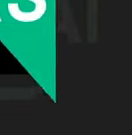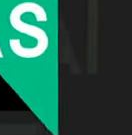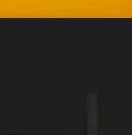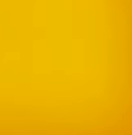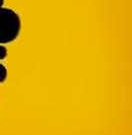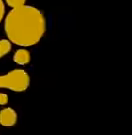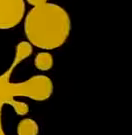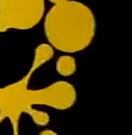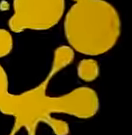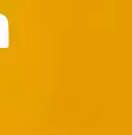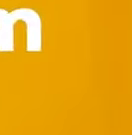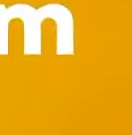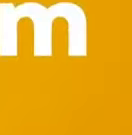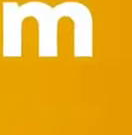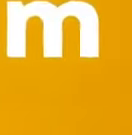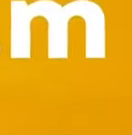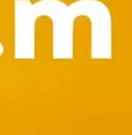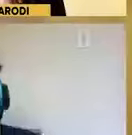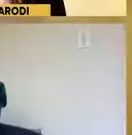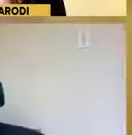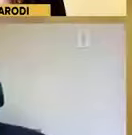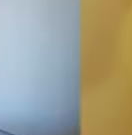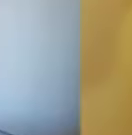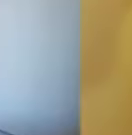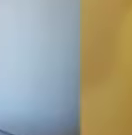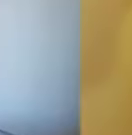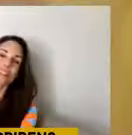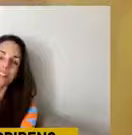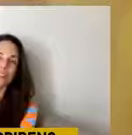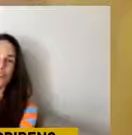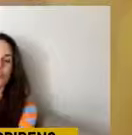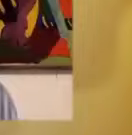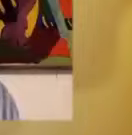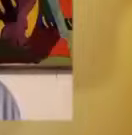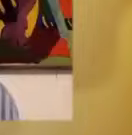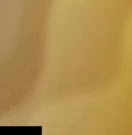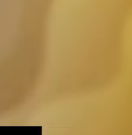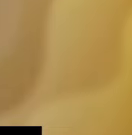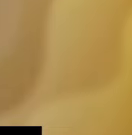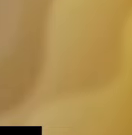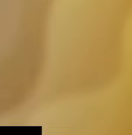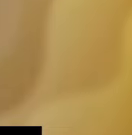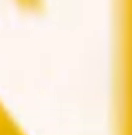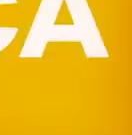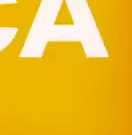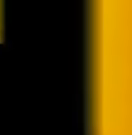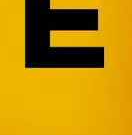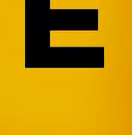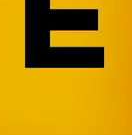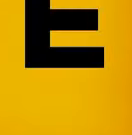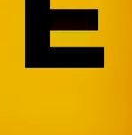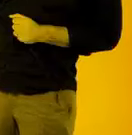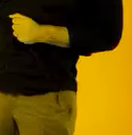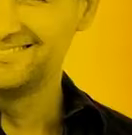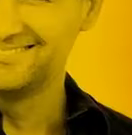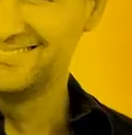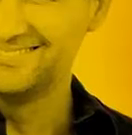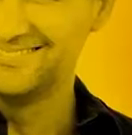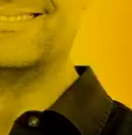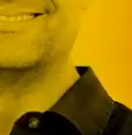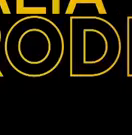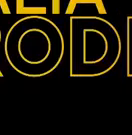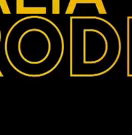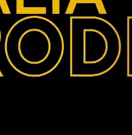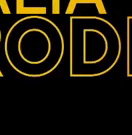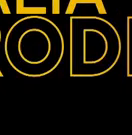Enrique Chávez. Y a las 9:30, diálogos que aportan pensamiento y reflexión. Francamente, con